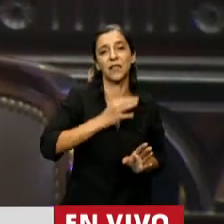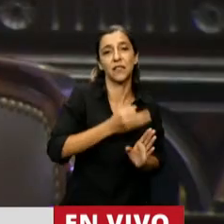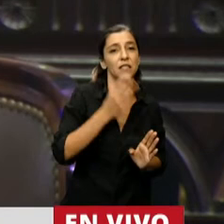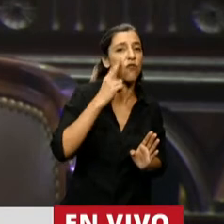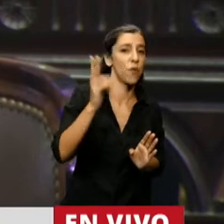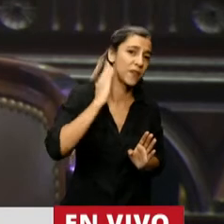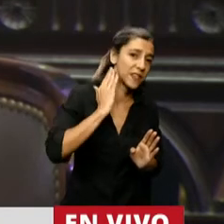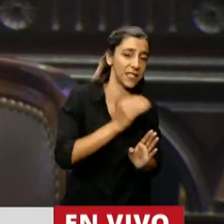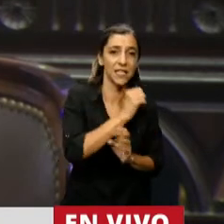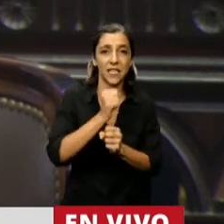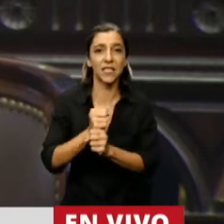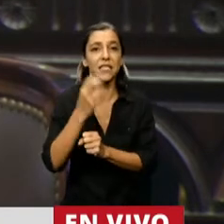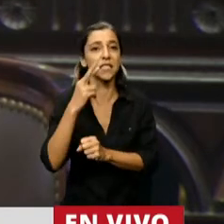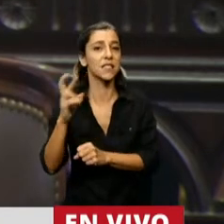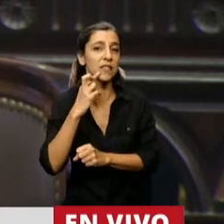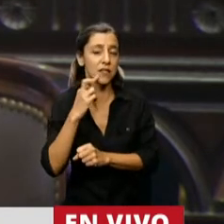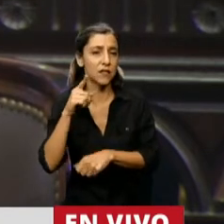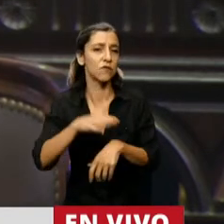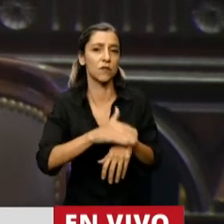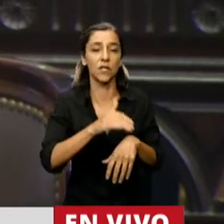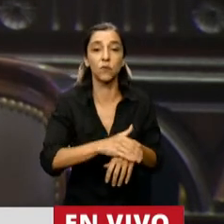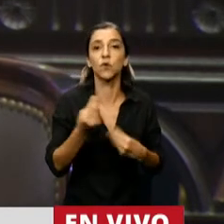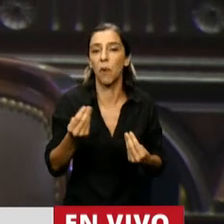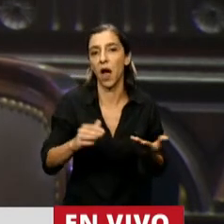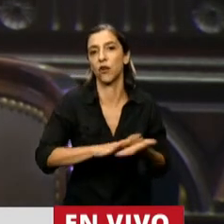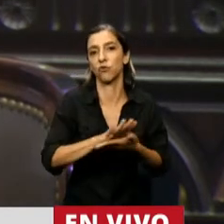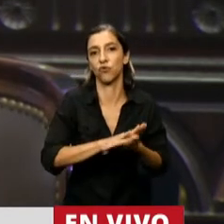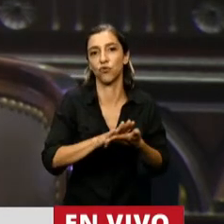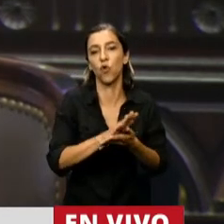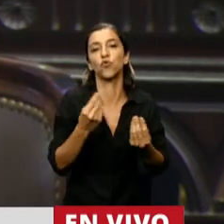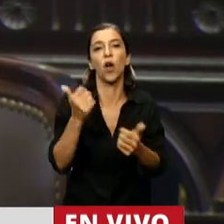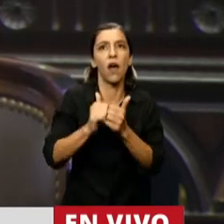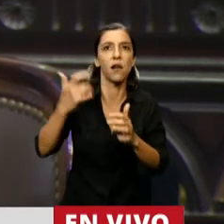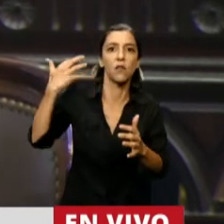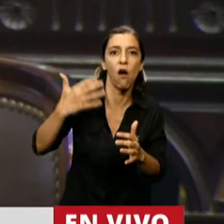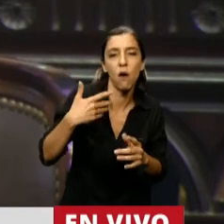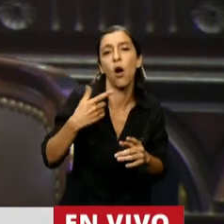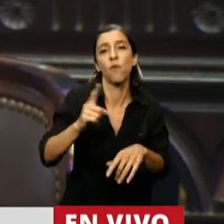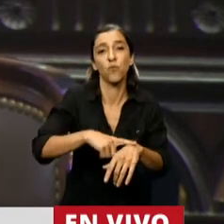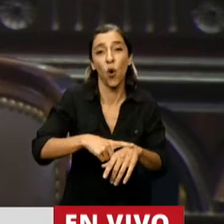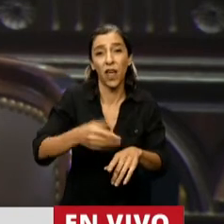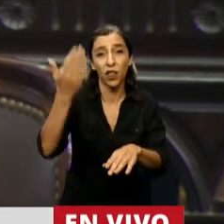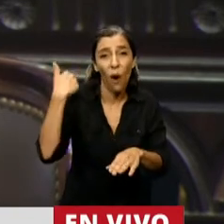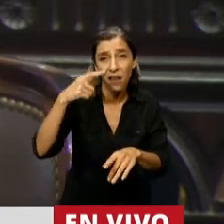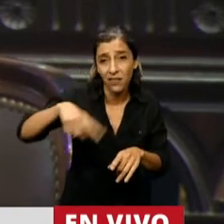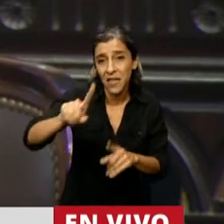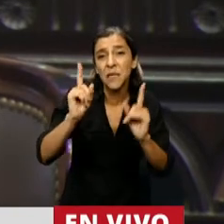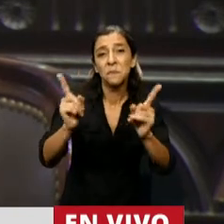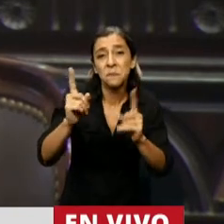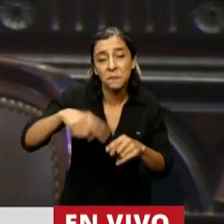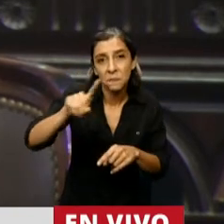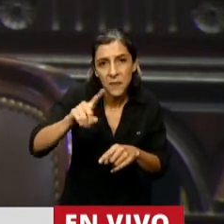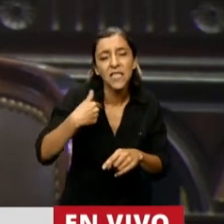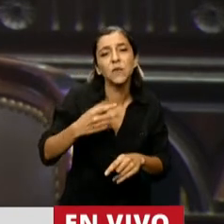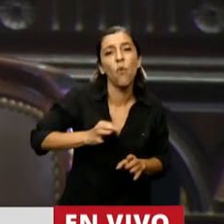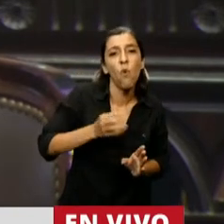y 2019, se hizo cargo de la reparación histórica por los descuentos que ustedes le produjeron a los jubilados desde el